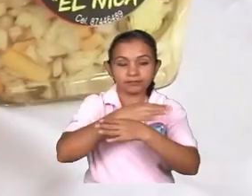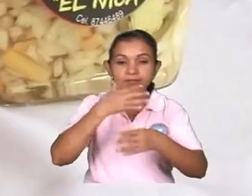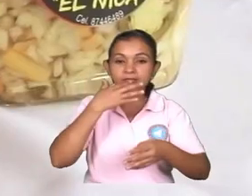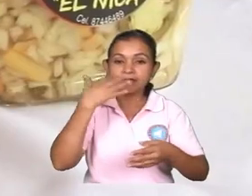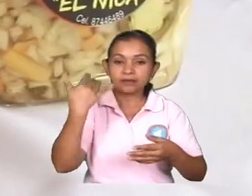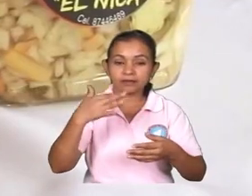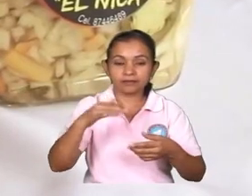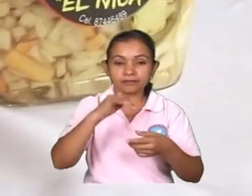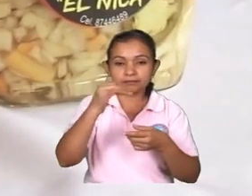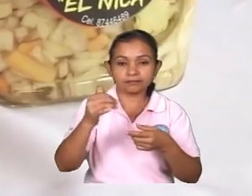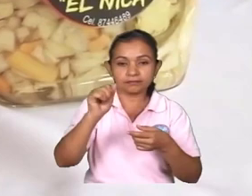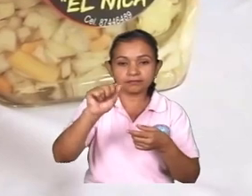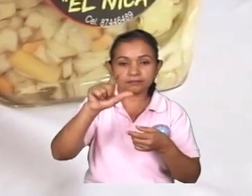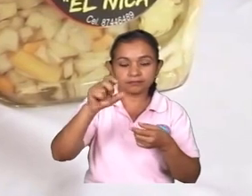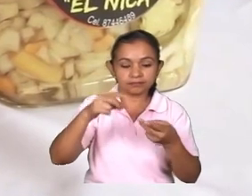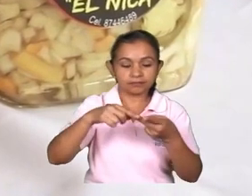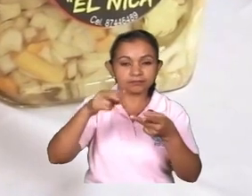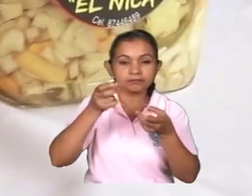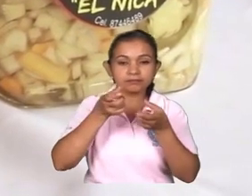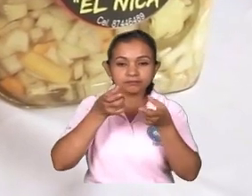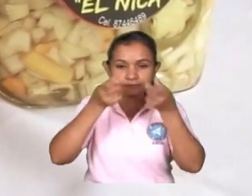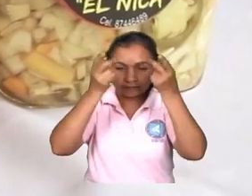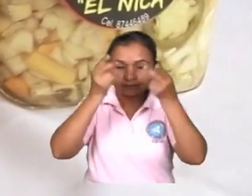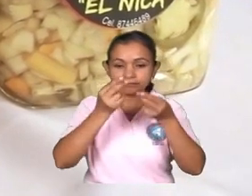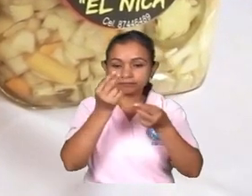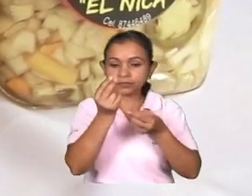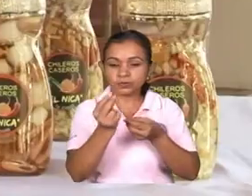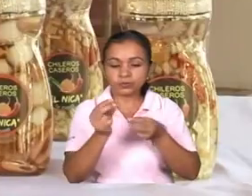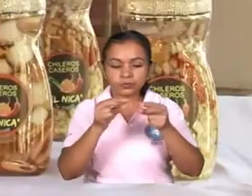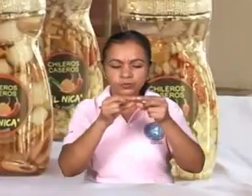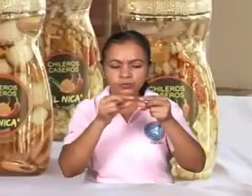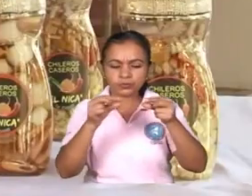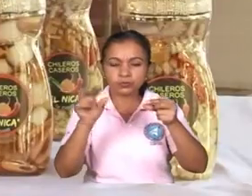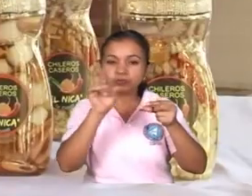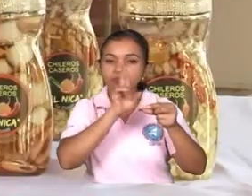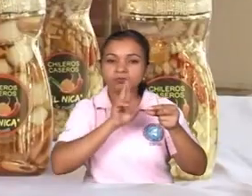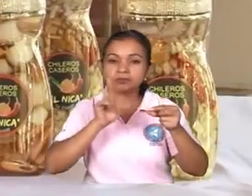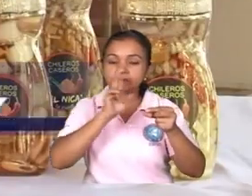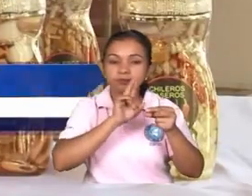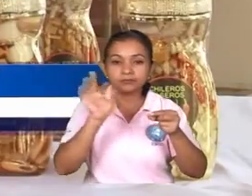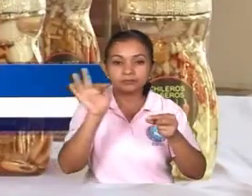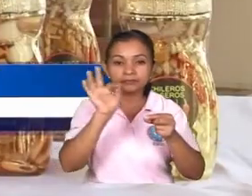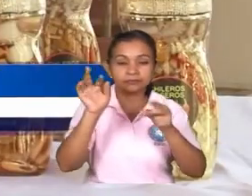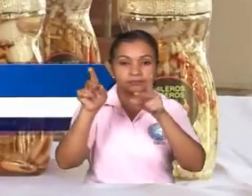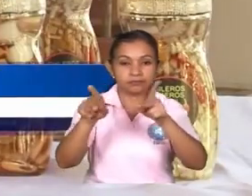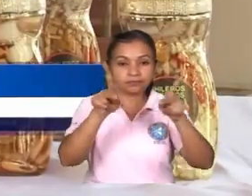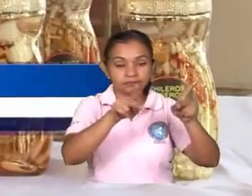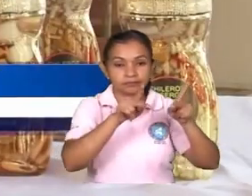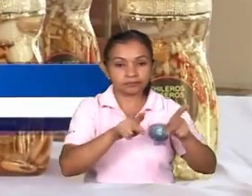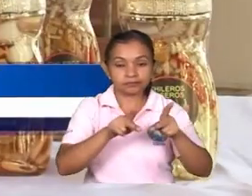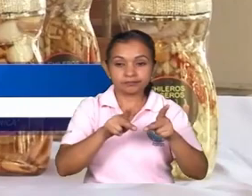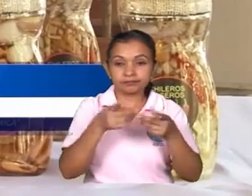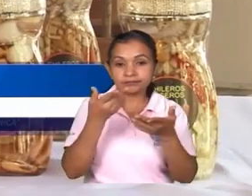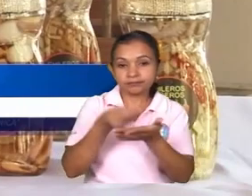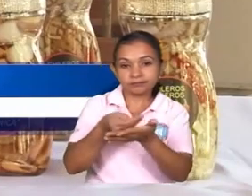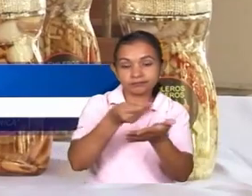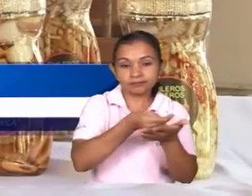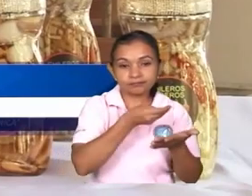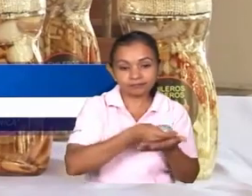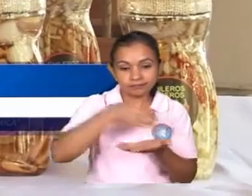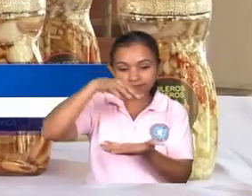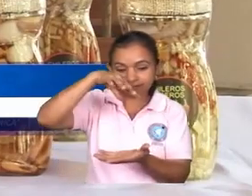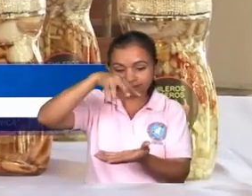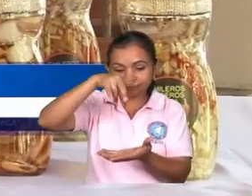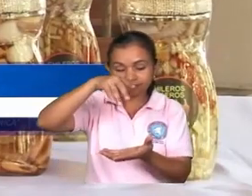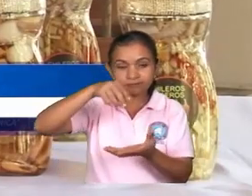el jalapeño, cabro y el chile largo rojo. Pero a medida que los clientes fueron adquiriendo el producto y